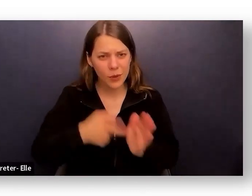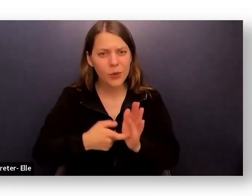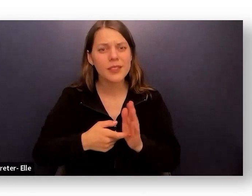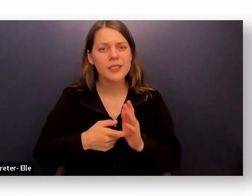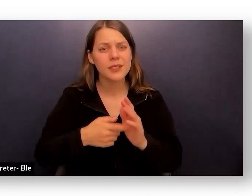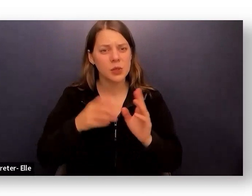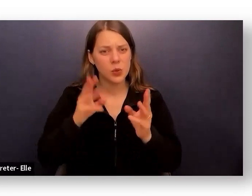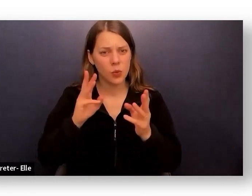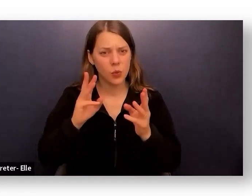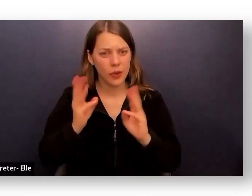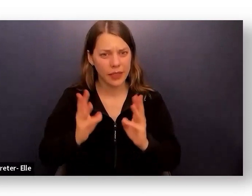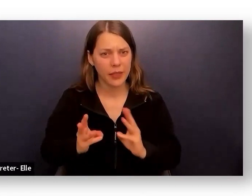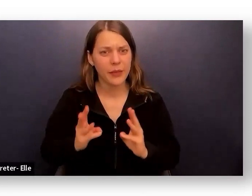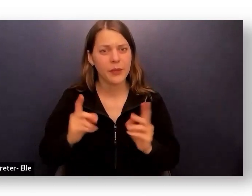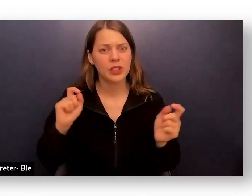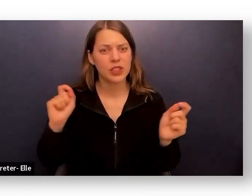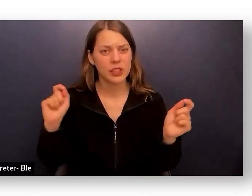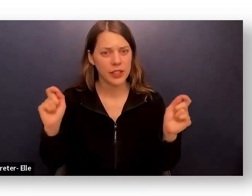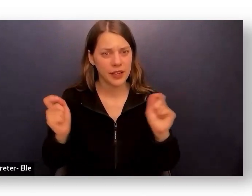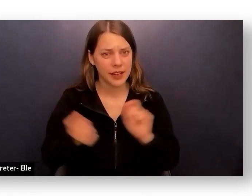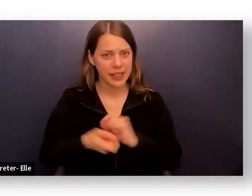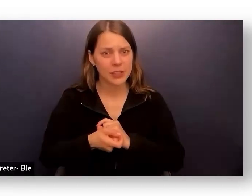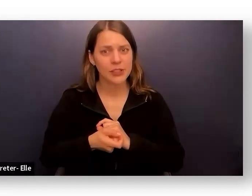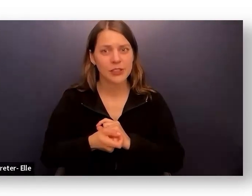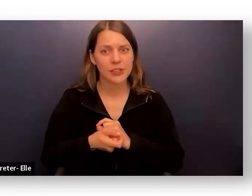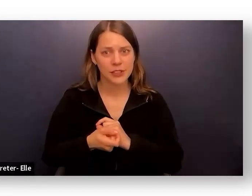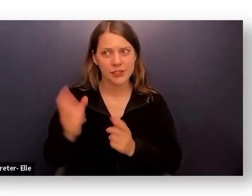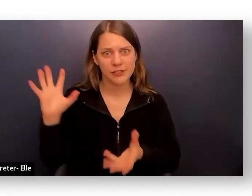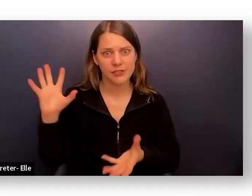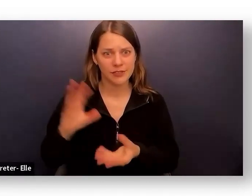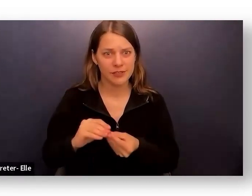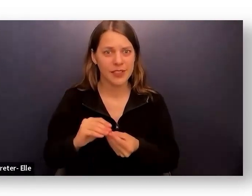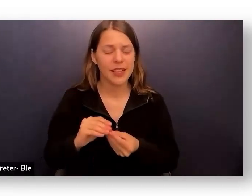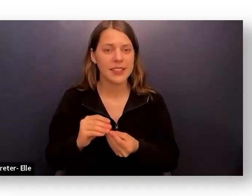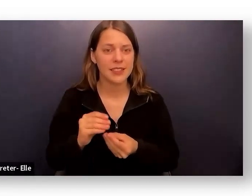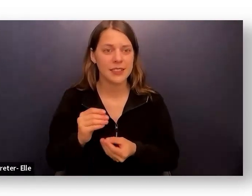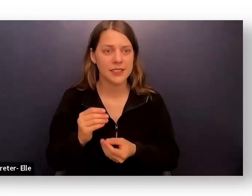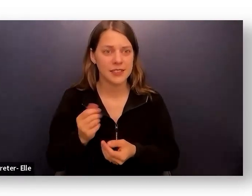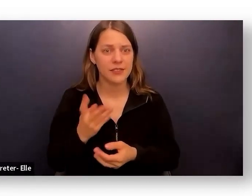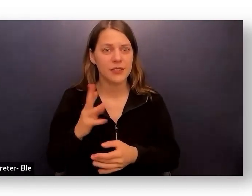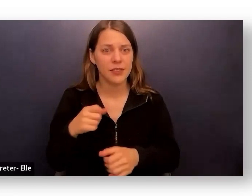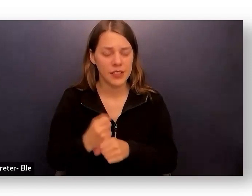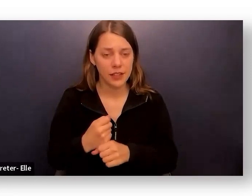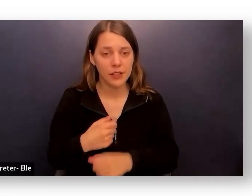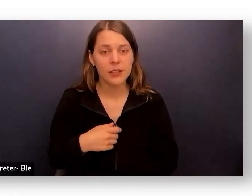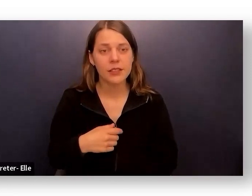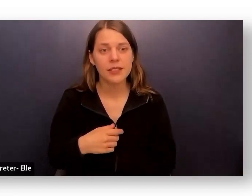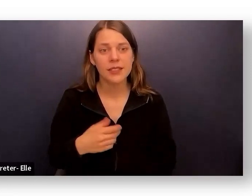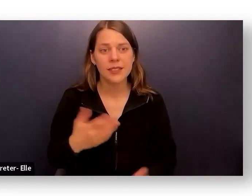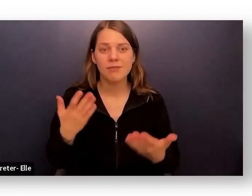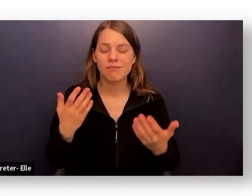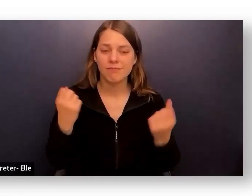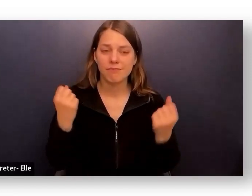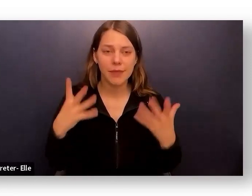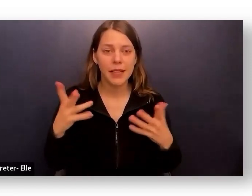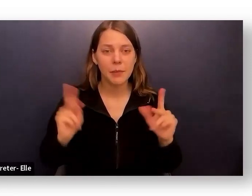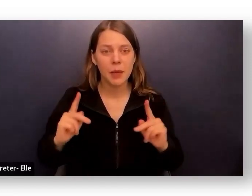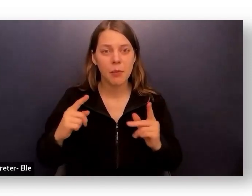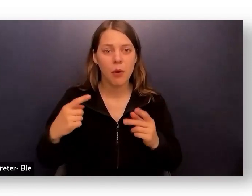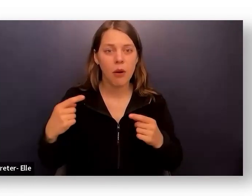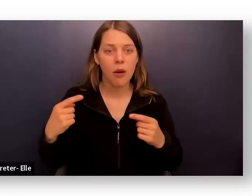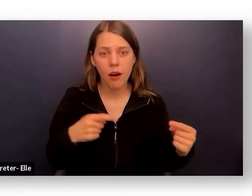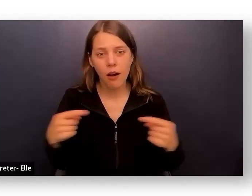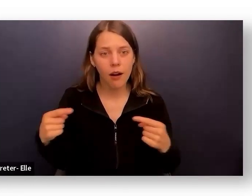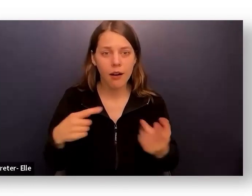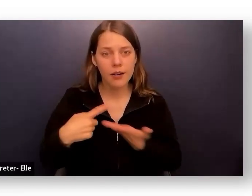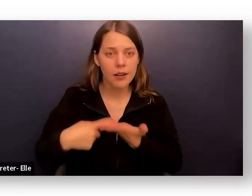notado que hemos tenido muchos cambios en el clima en las últimas décadas. Hay mucho debate de cuáles son